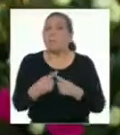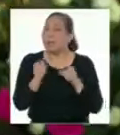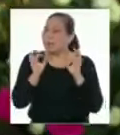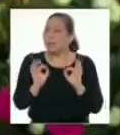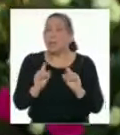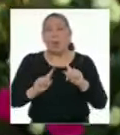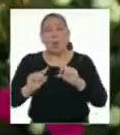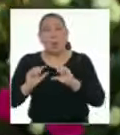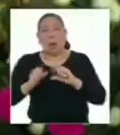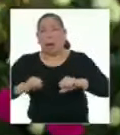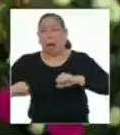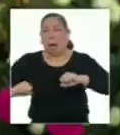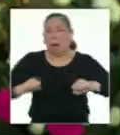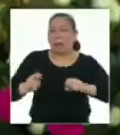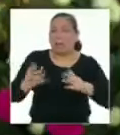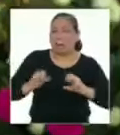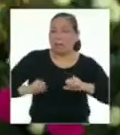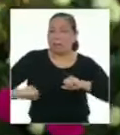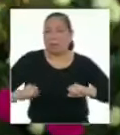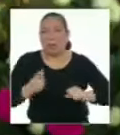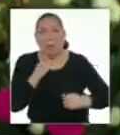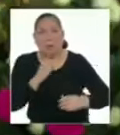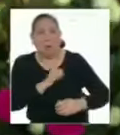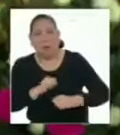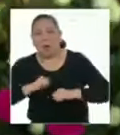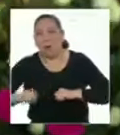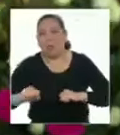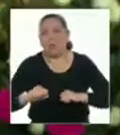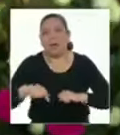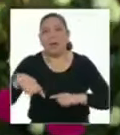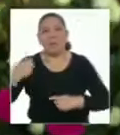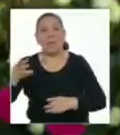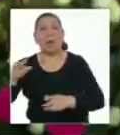siempre hay grupos que agitan en el pueblo el confabularse contra ellos.